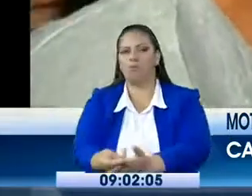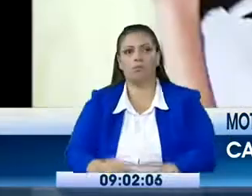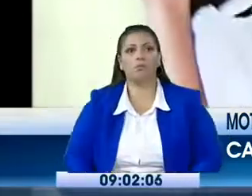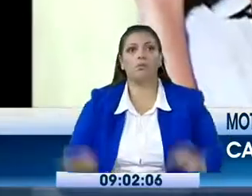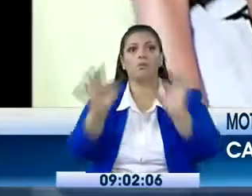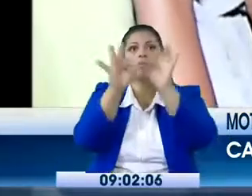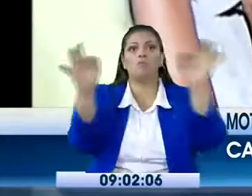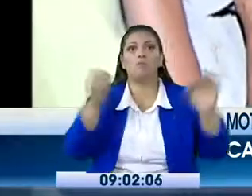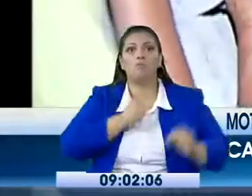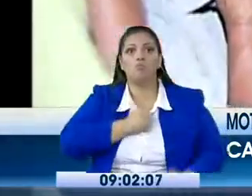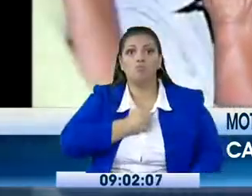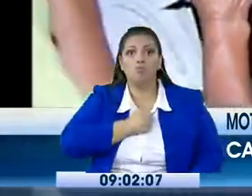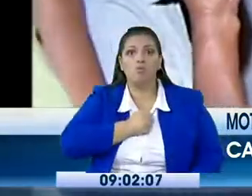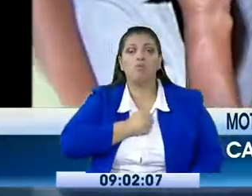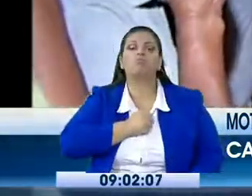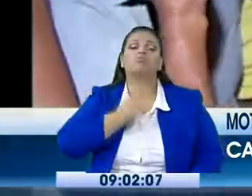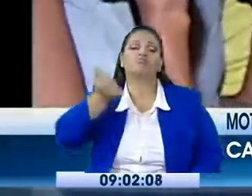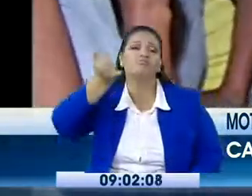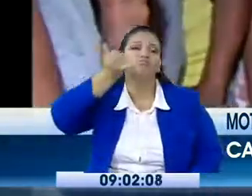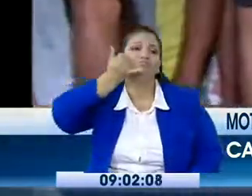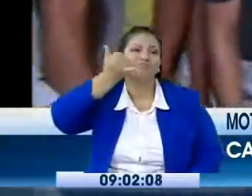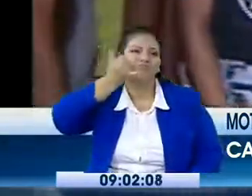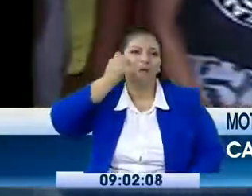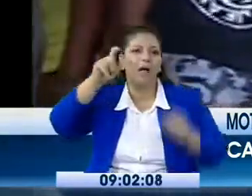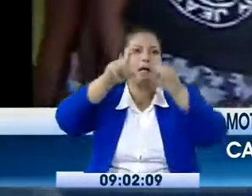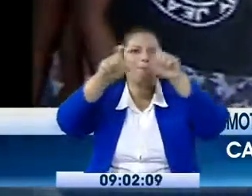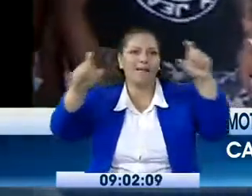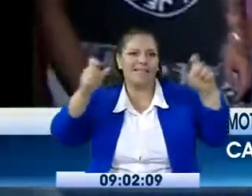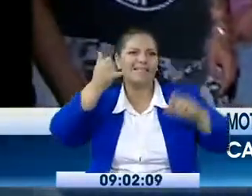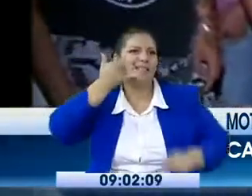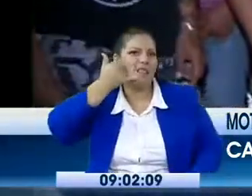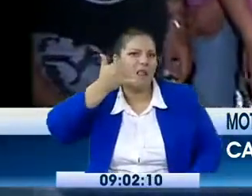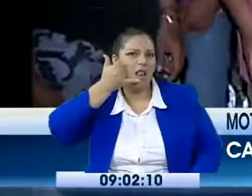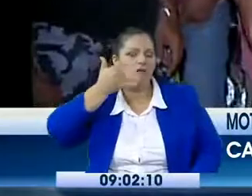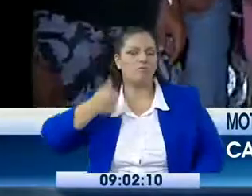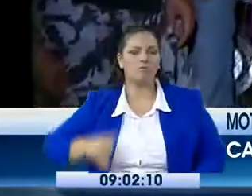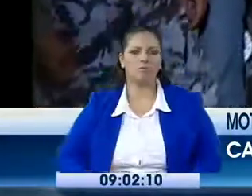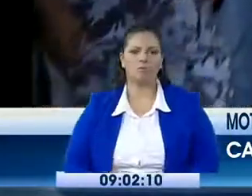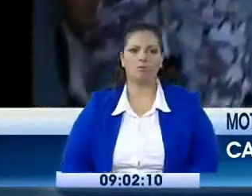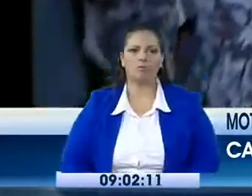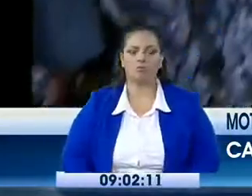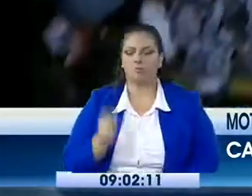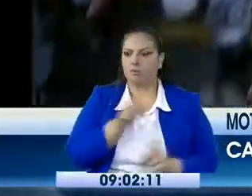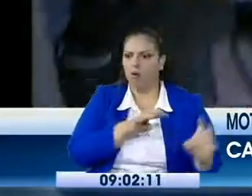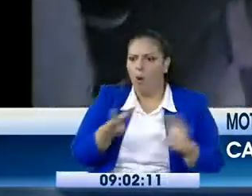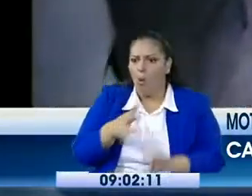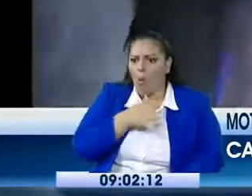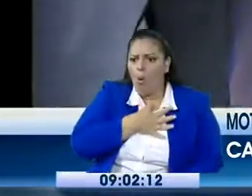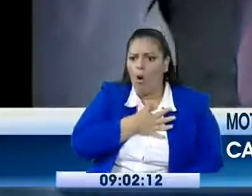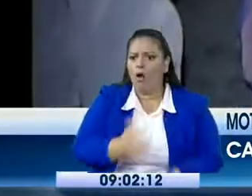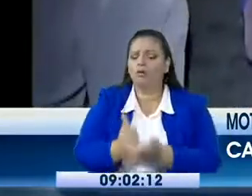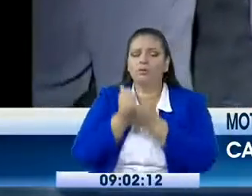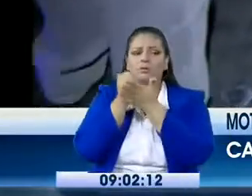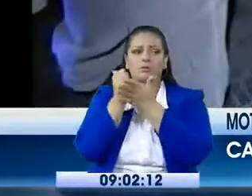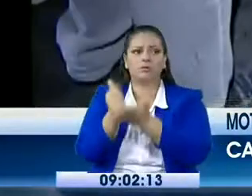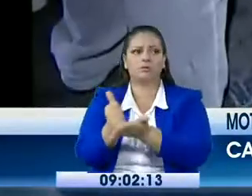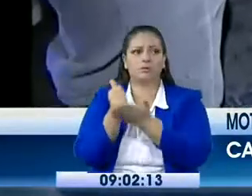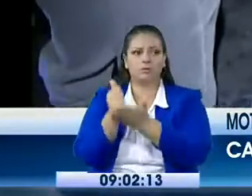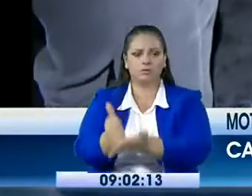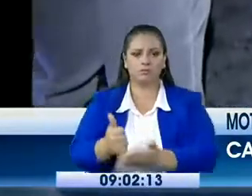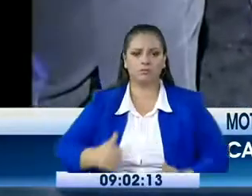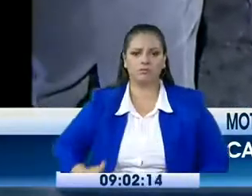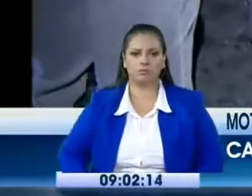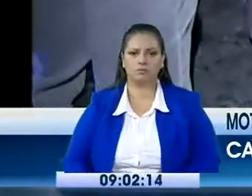de teléfono. Al percatarse de lo ocurrido, los moradores se apersonaron y brindaron los primeros auxilios al